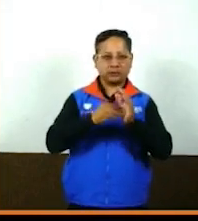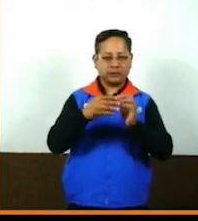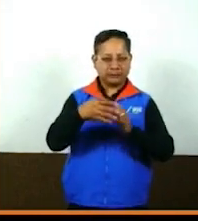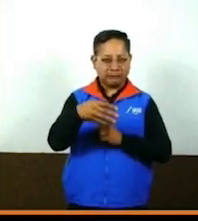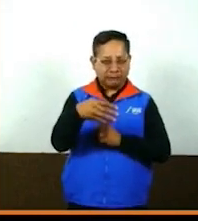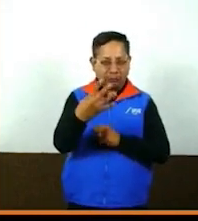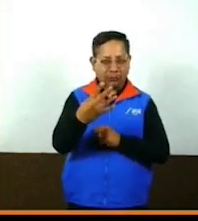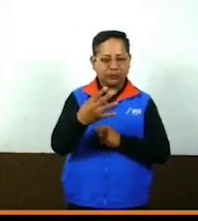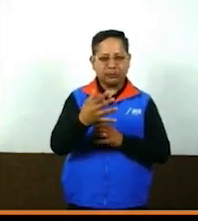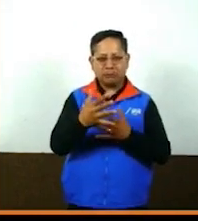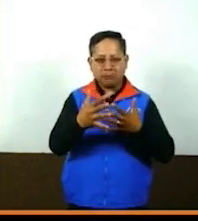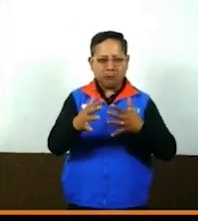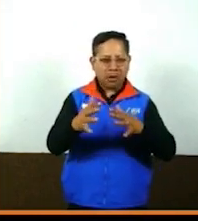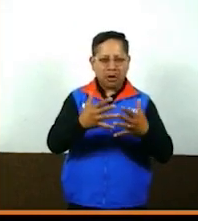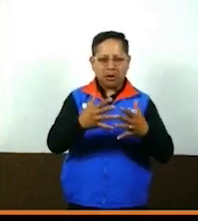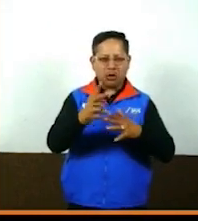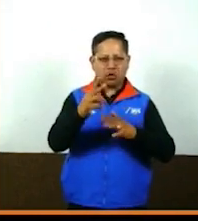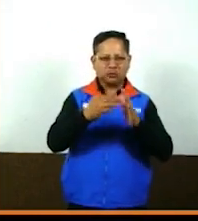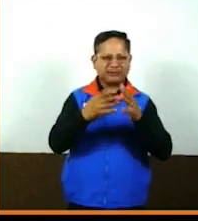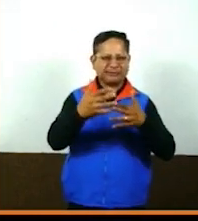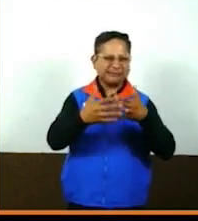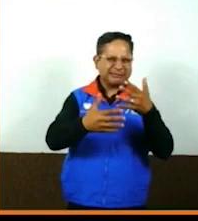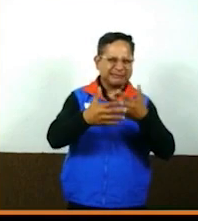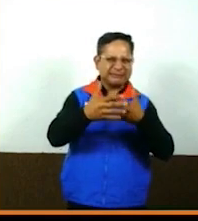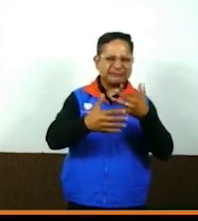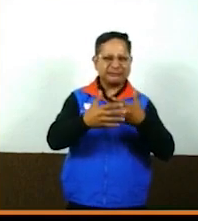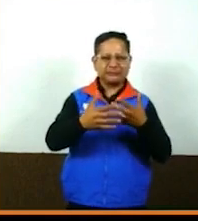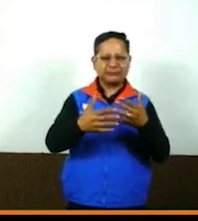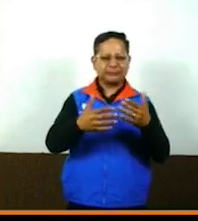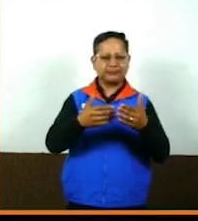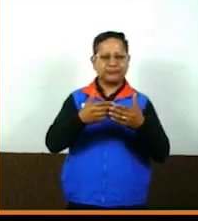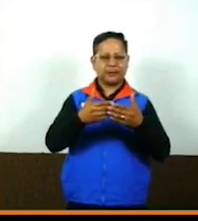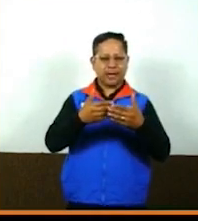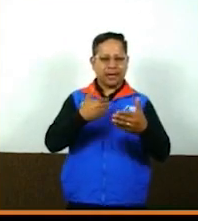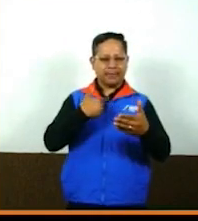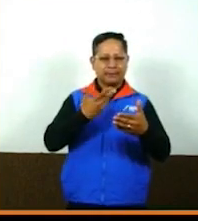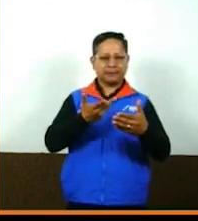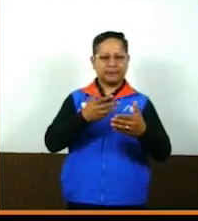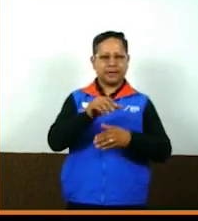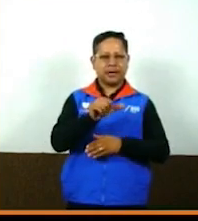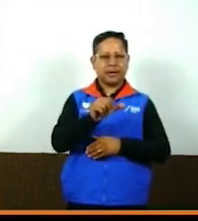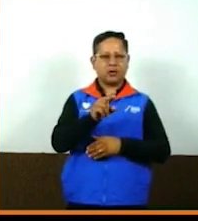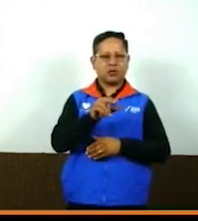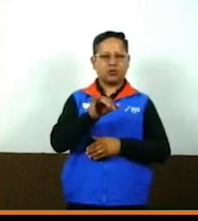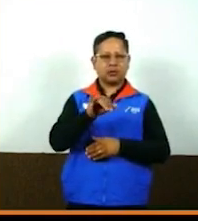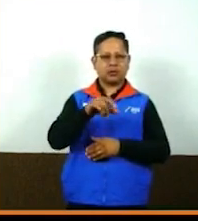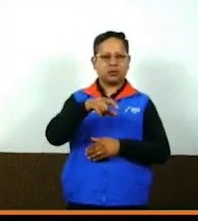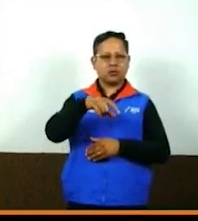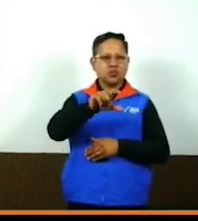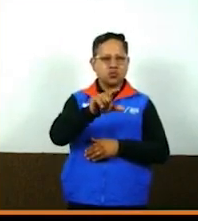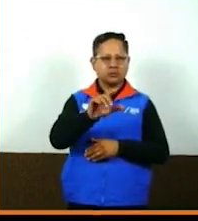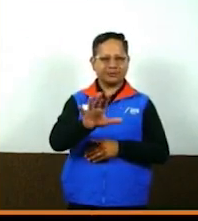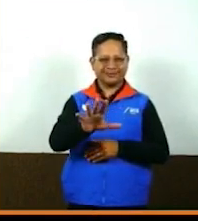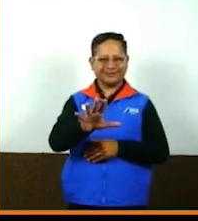2014, por ahí 2015, antes de iniciar las operaciones de la producción del Audi Q5,